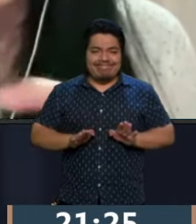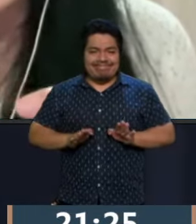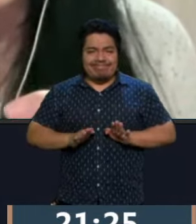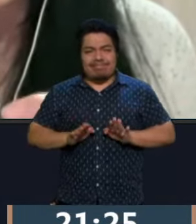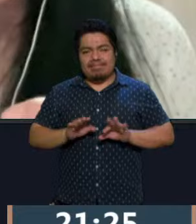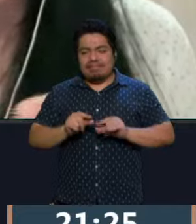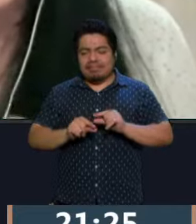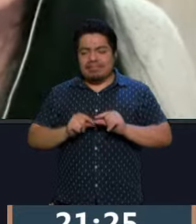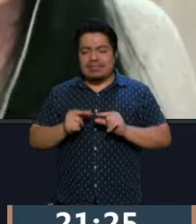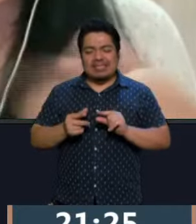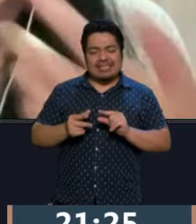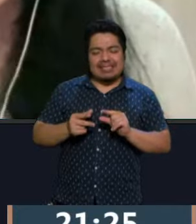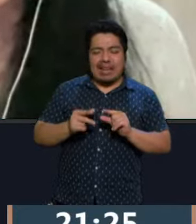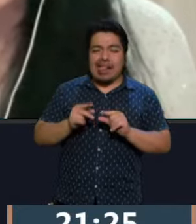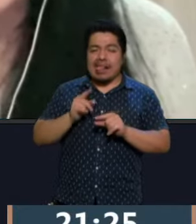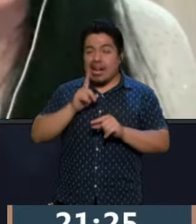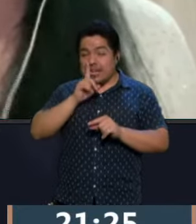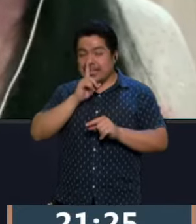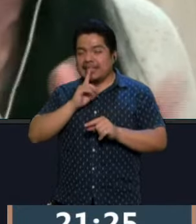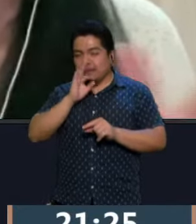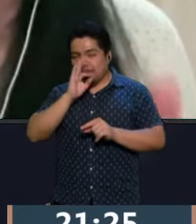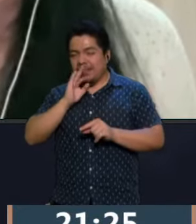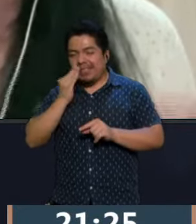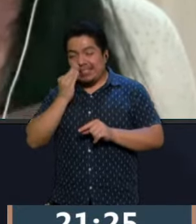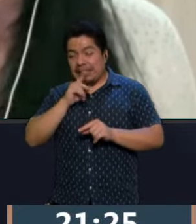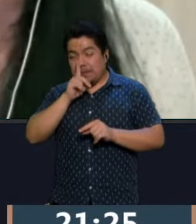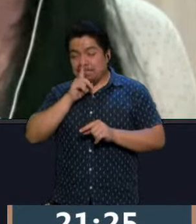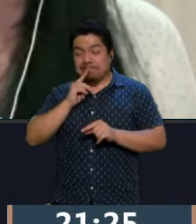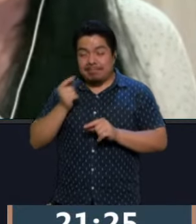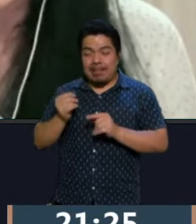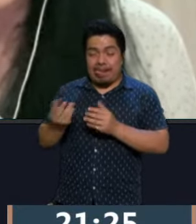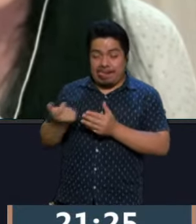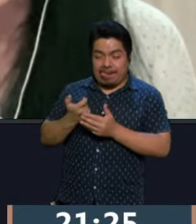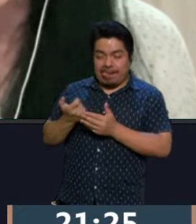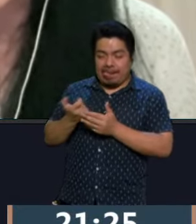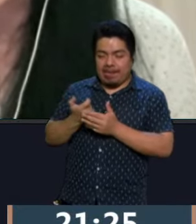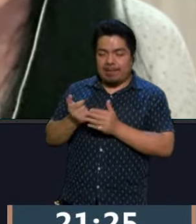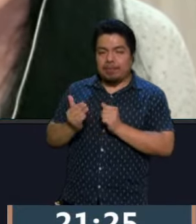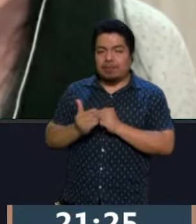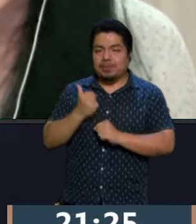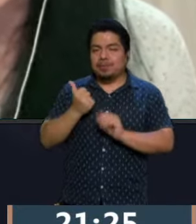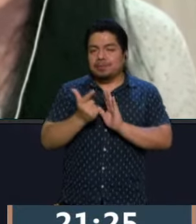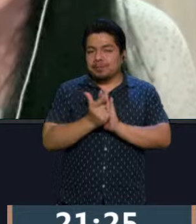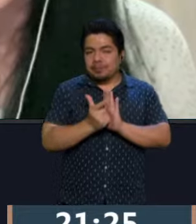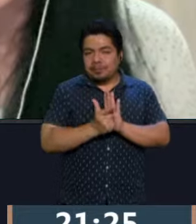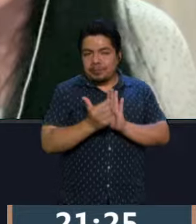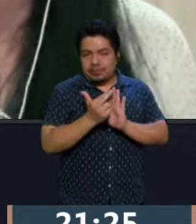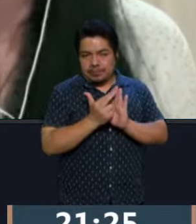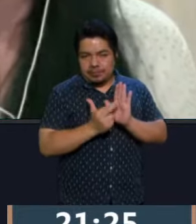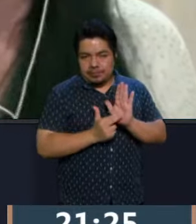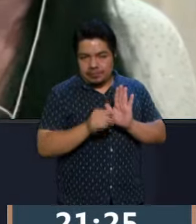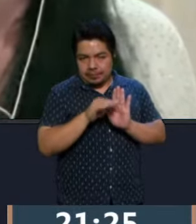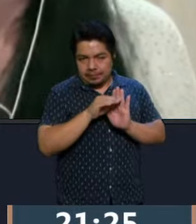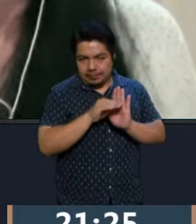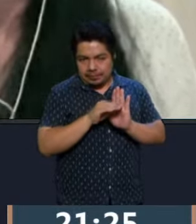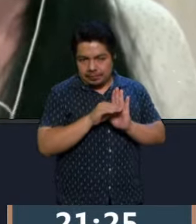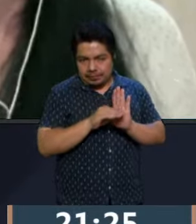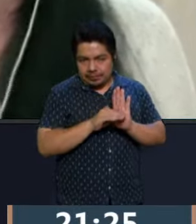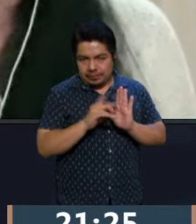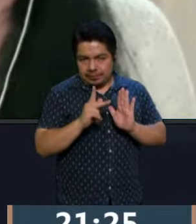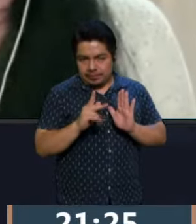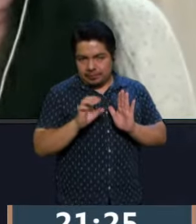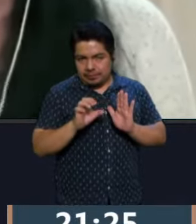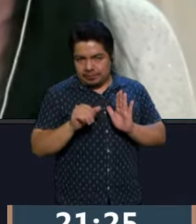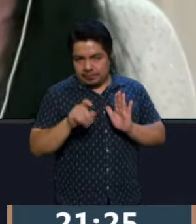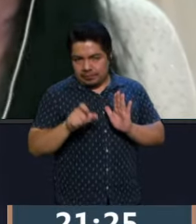torcer los hechos para que le pueda pagar, porque, claro, las leyes y los reglamentos de Petróleos Mexicanos indican que es